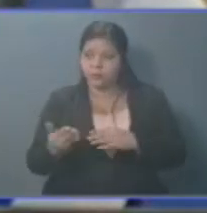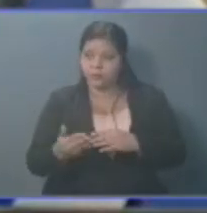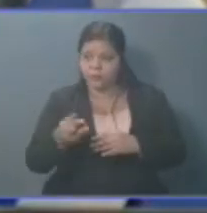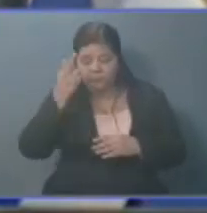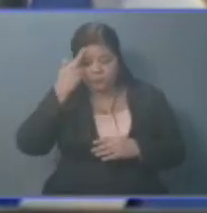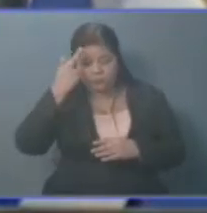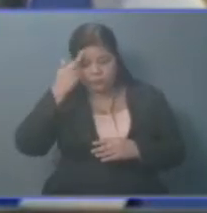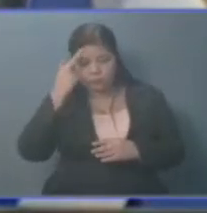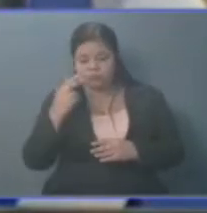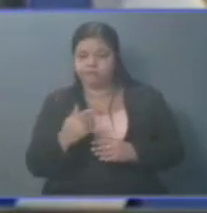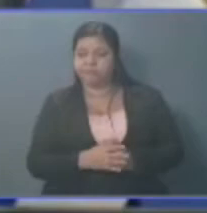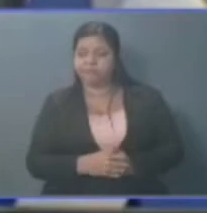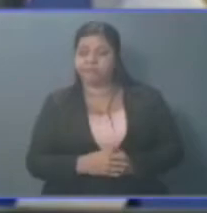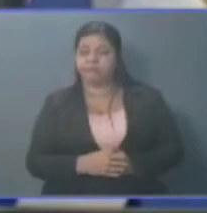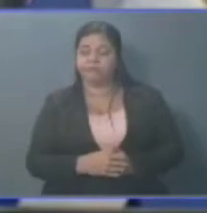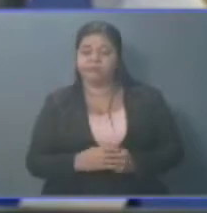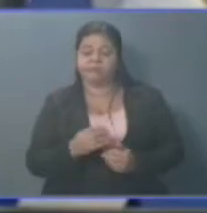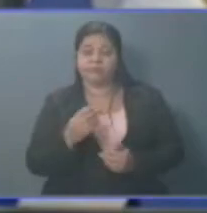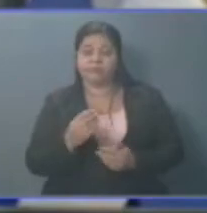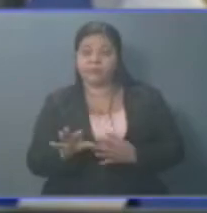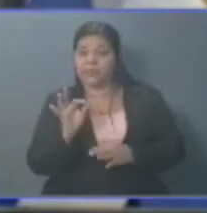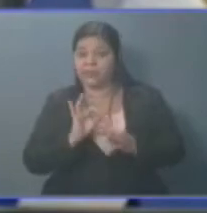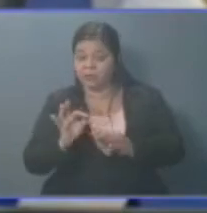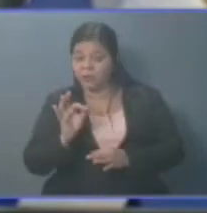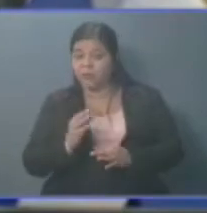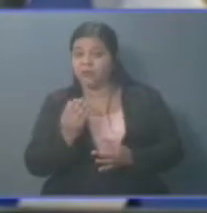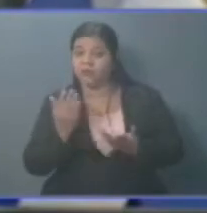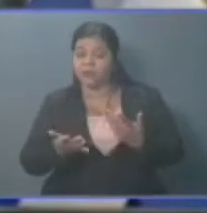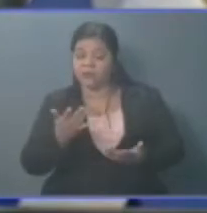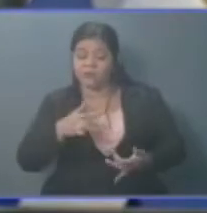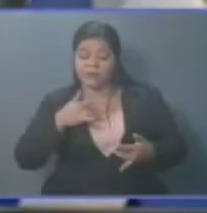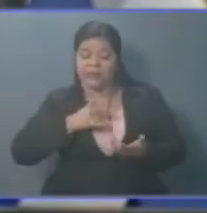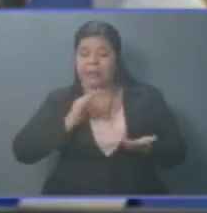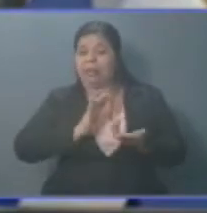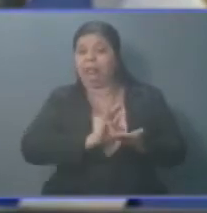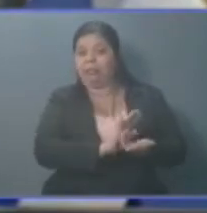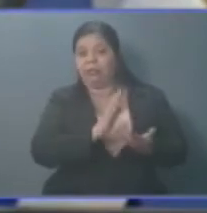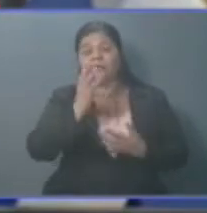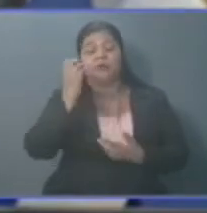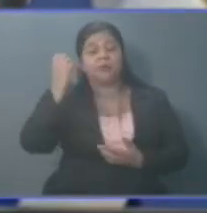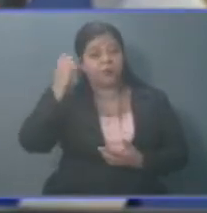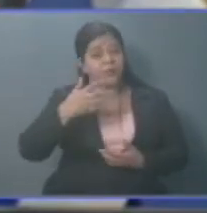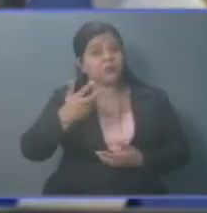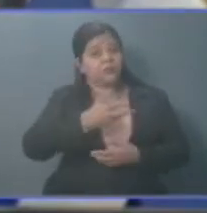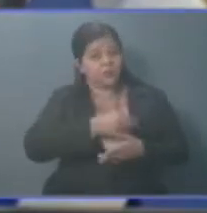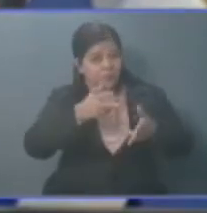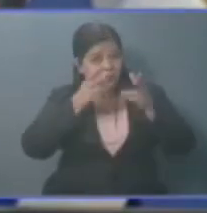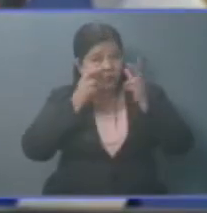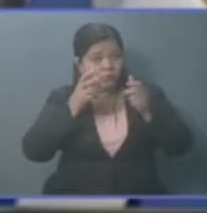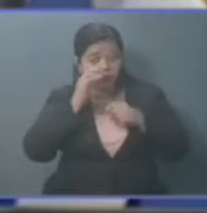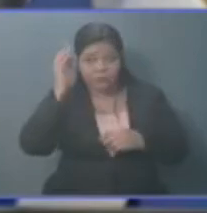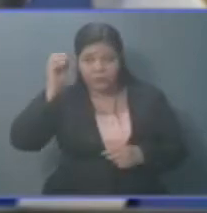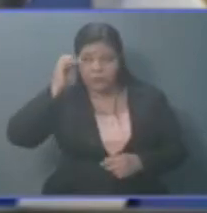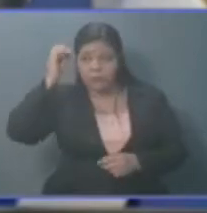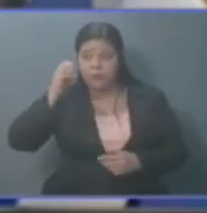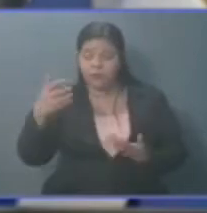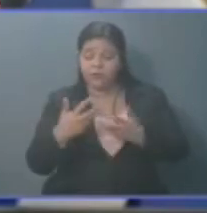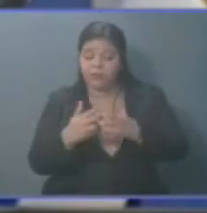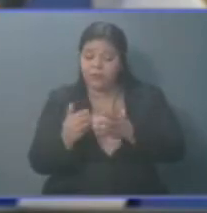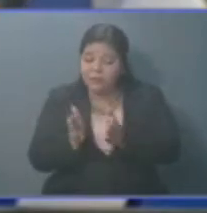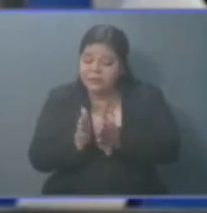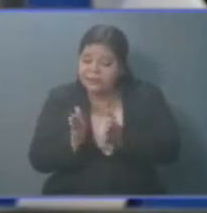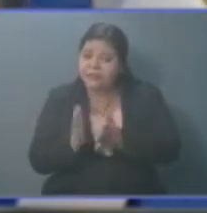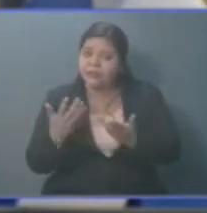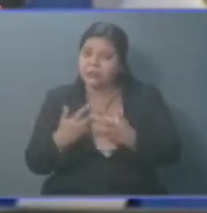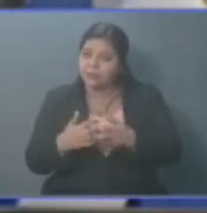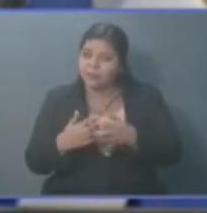que excluyen. Este tema es importantísimo. Hay que tomar la opinión de los micro, pequeños empresarios,